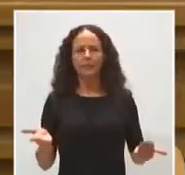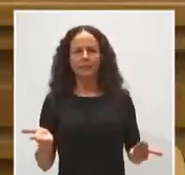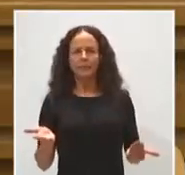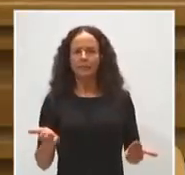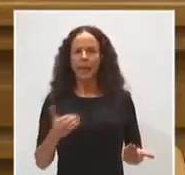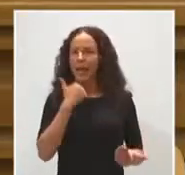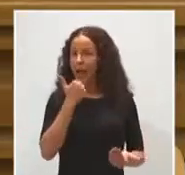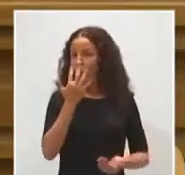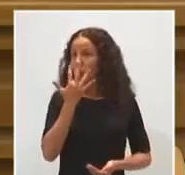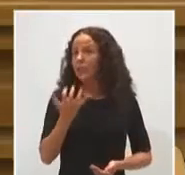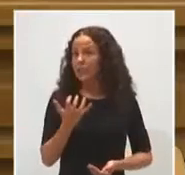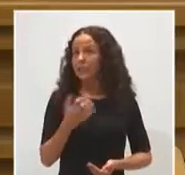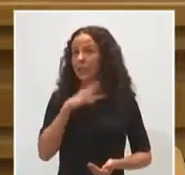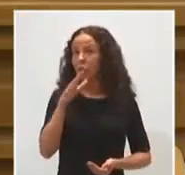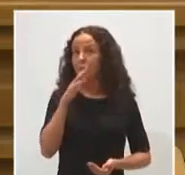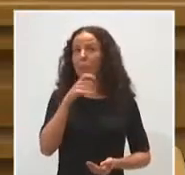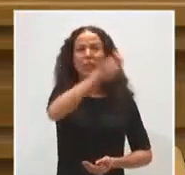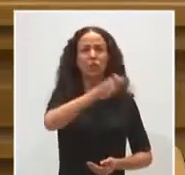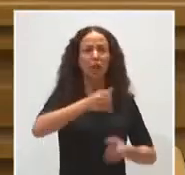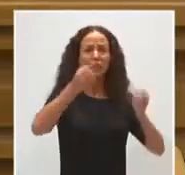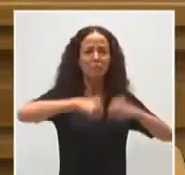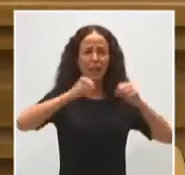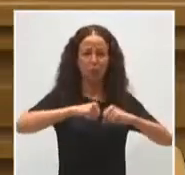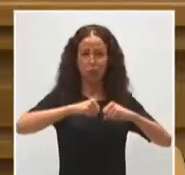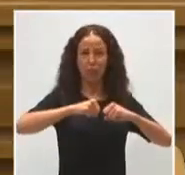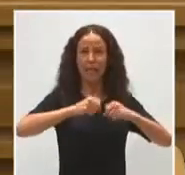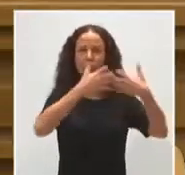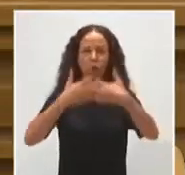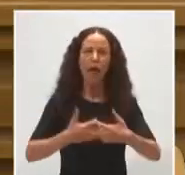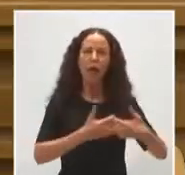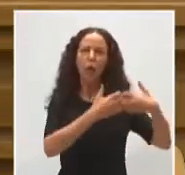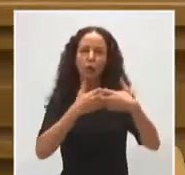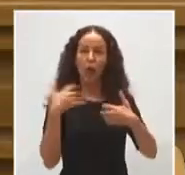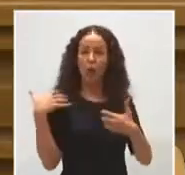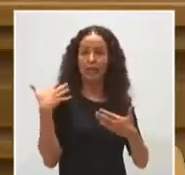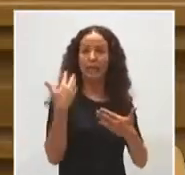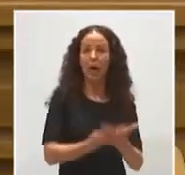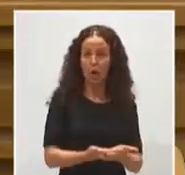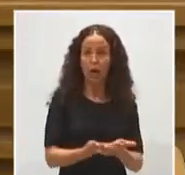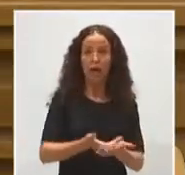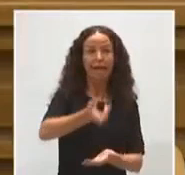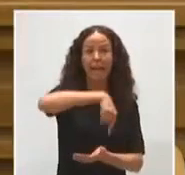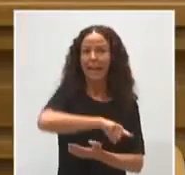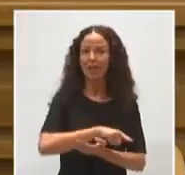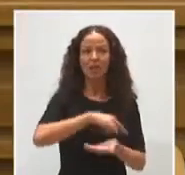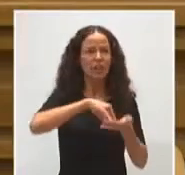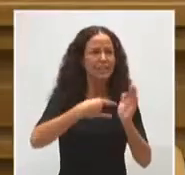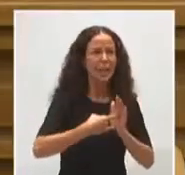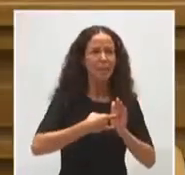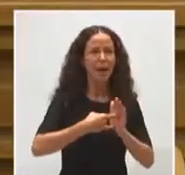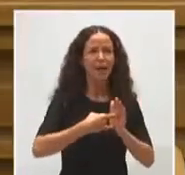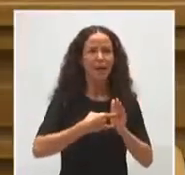que la gente que nos ha traído hasta aquí a la que le ha faltado durante mucho tiempo el sistema de previsión y de seguridad